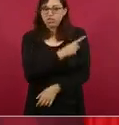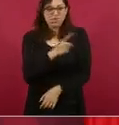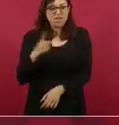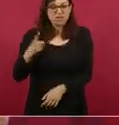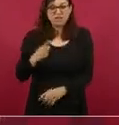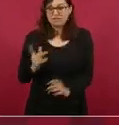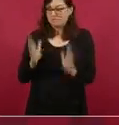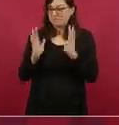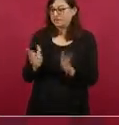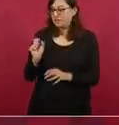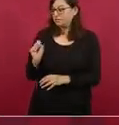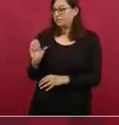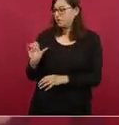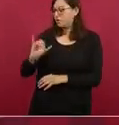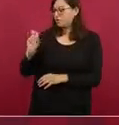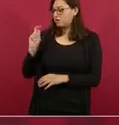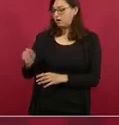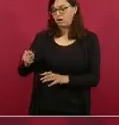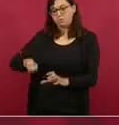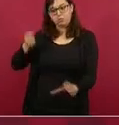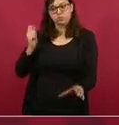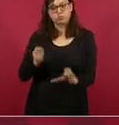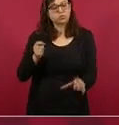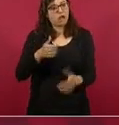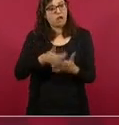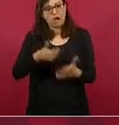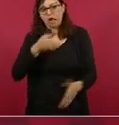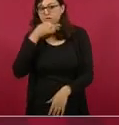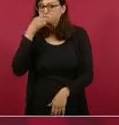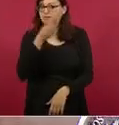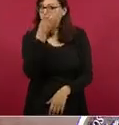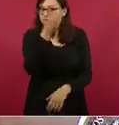Suprema Corte. Ya había una resolución